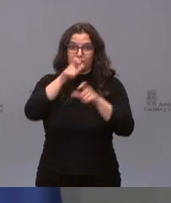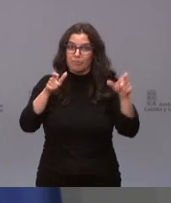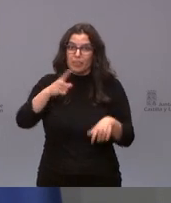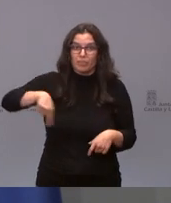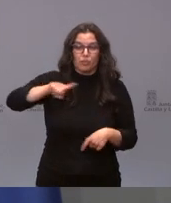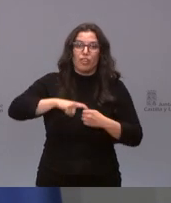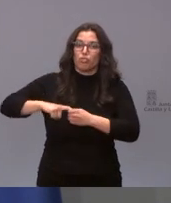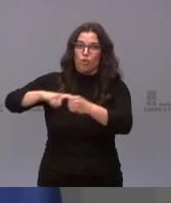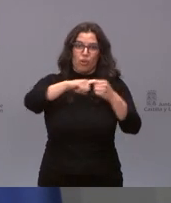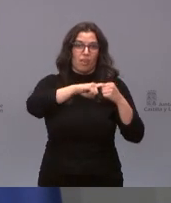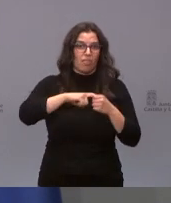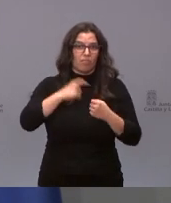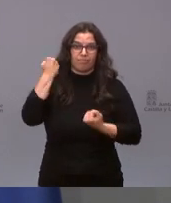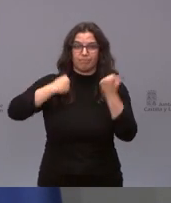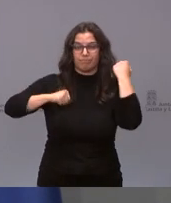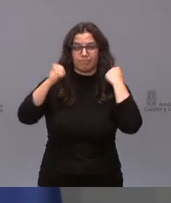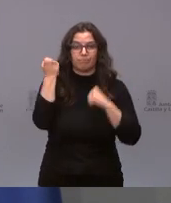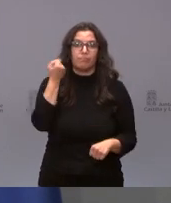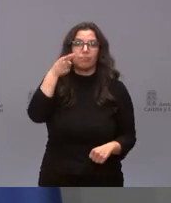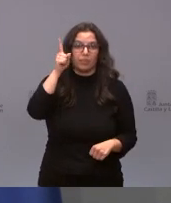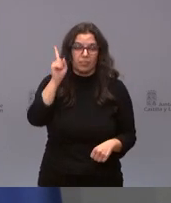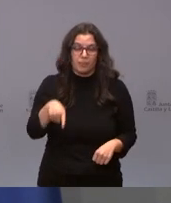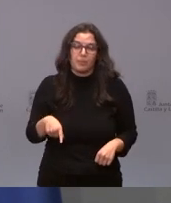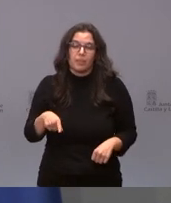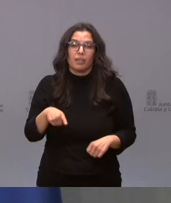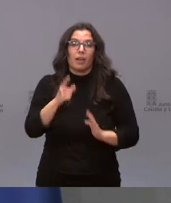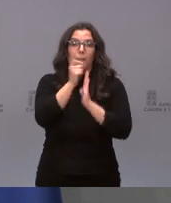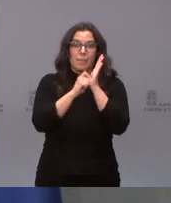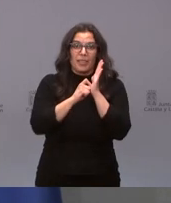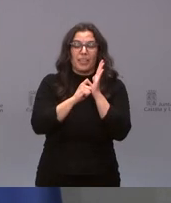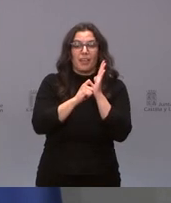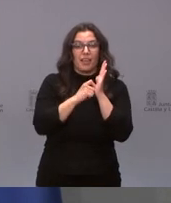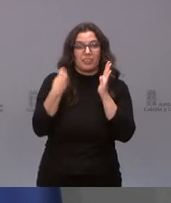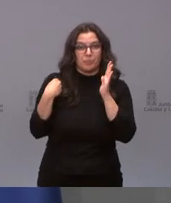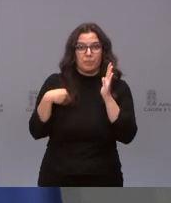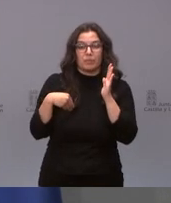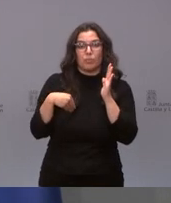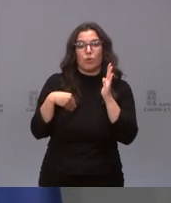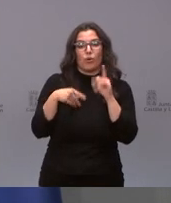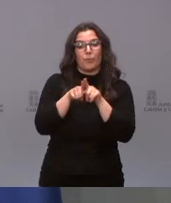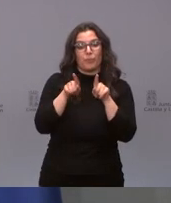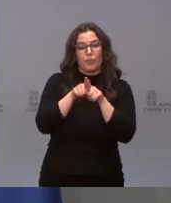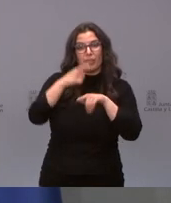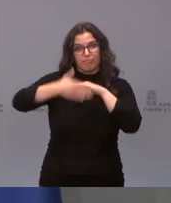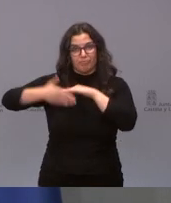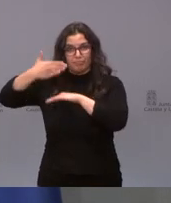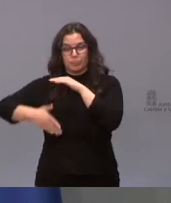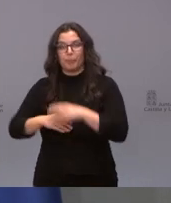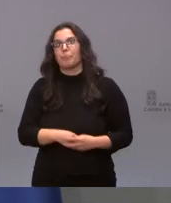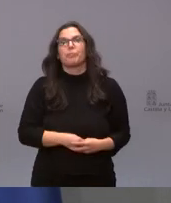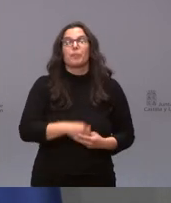y de alguna manera también con las con las medidas no sanitarias cribados poblacionales